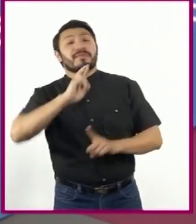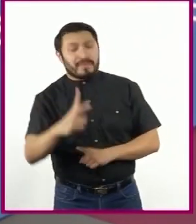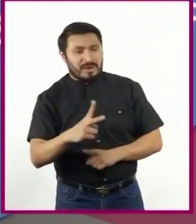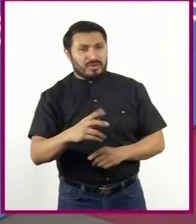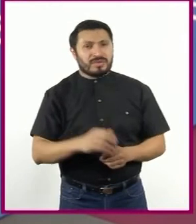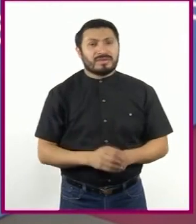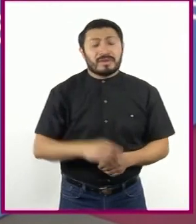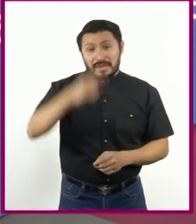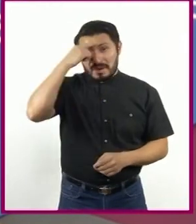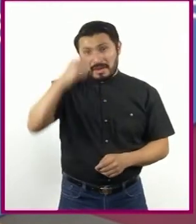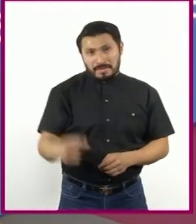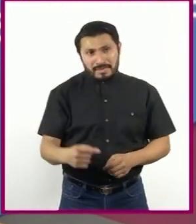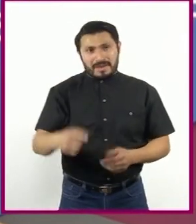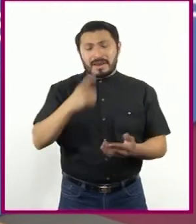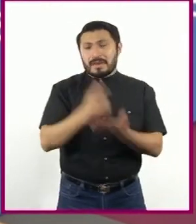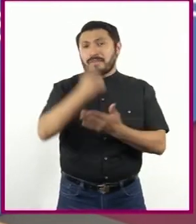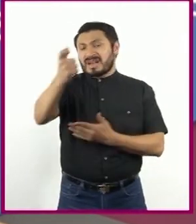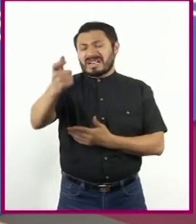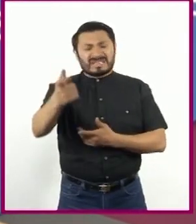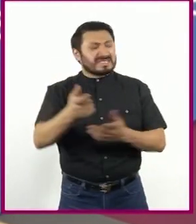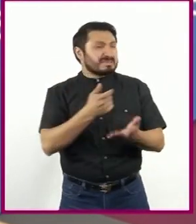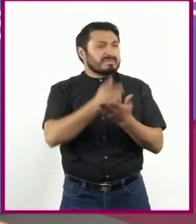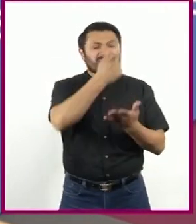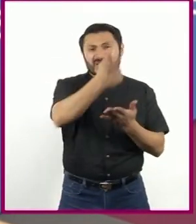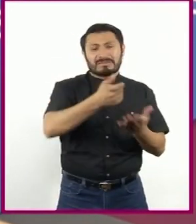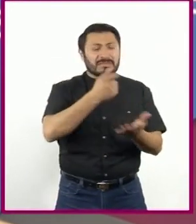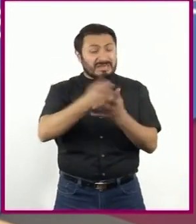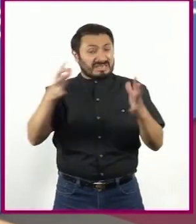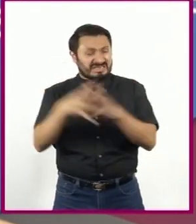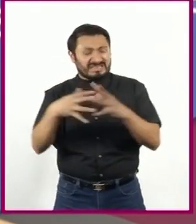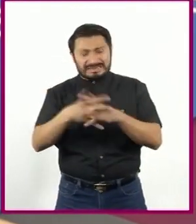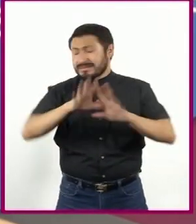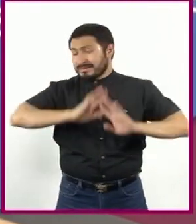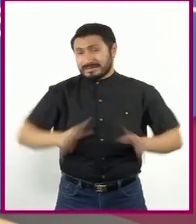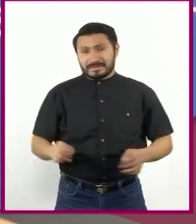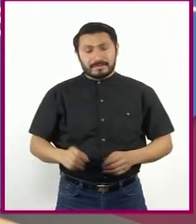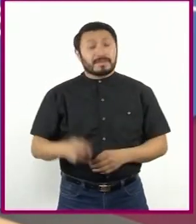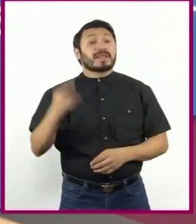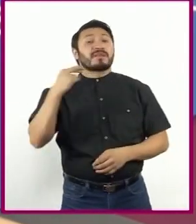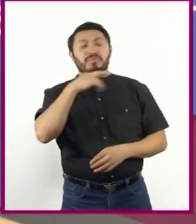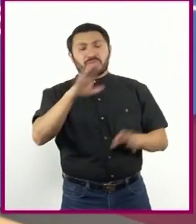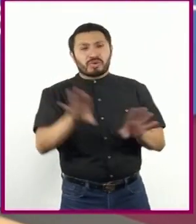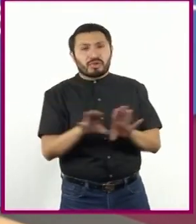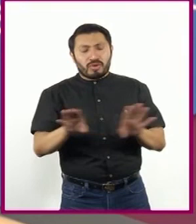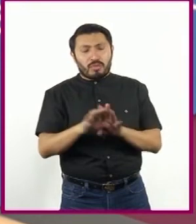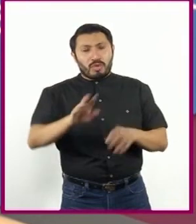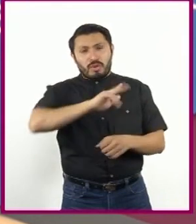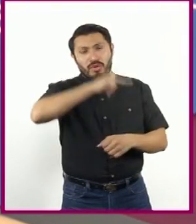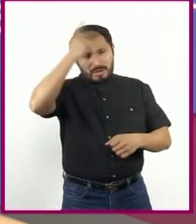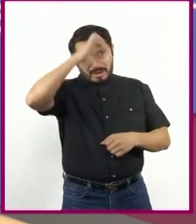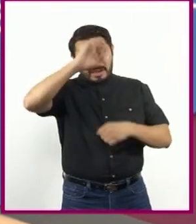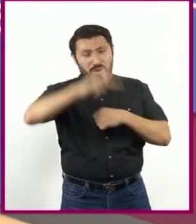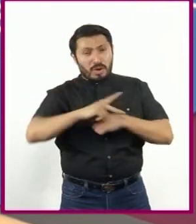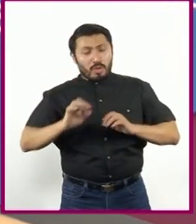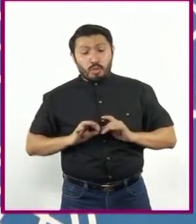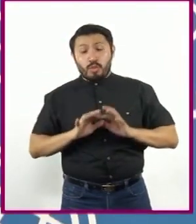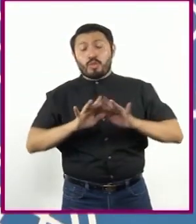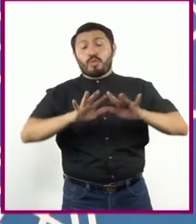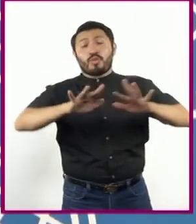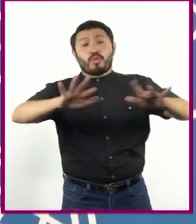pagar las deudas de guerra. Muy pronto, buscó extender su dominio a toda Europa y se proclamó